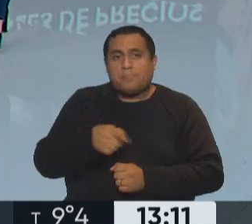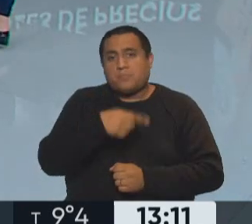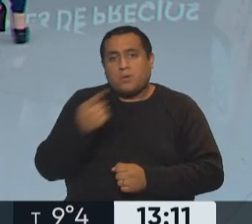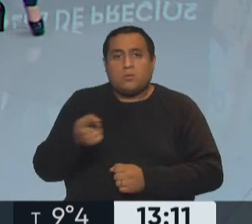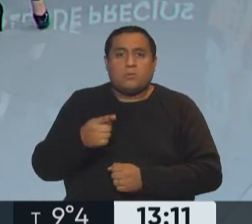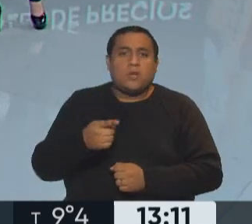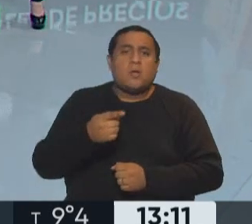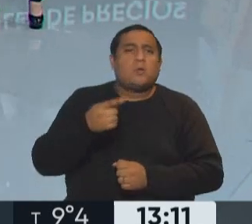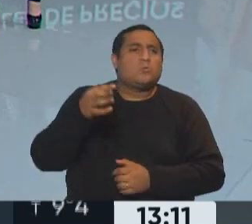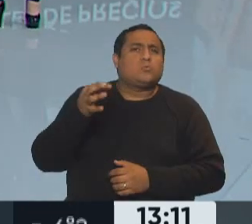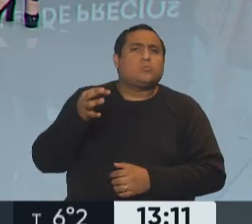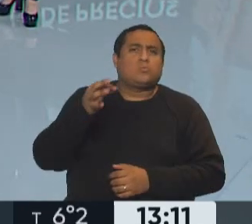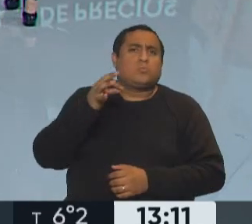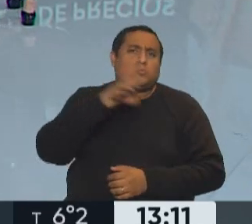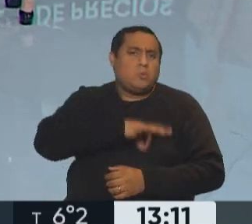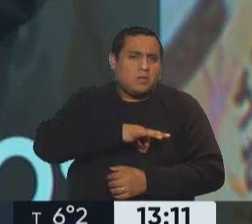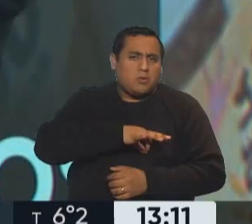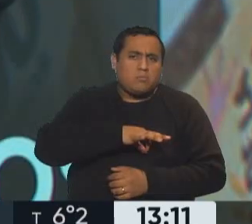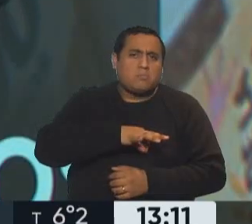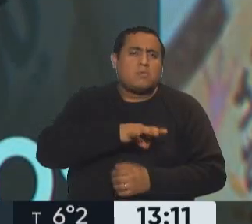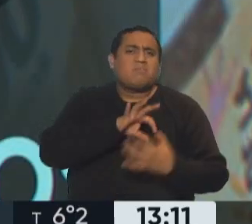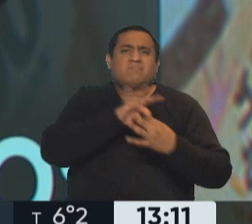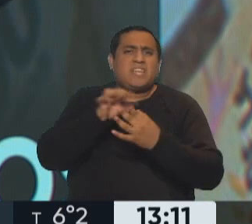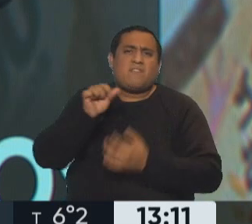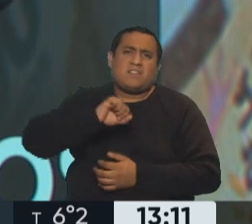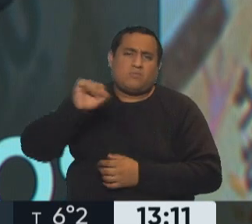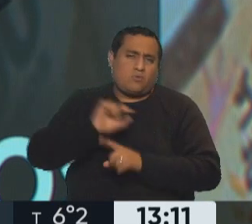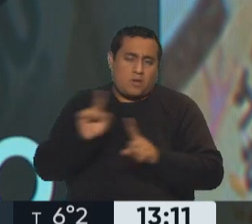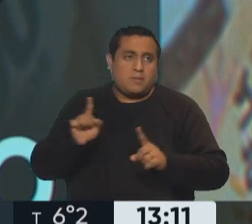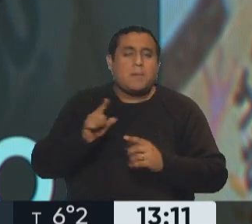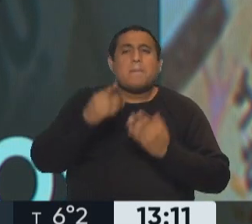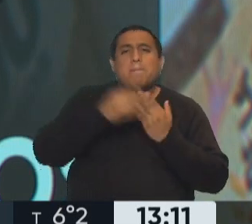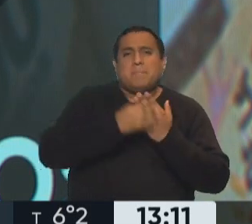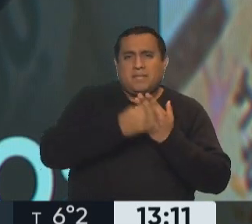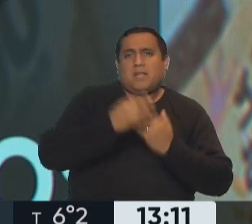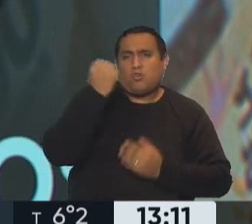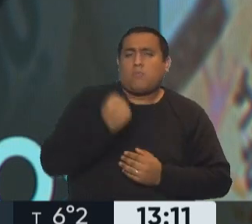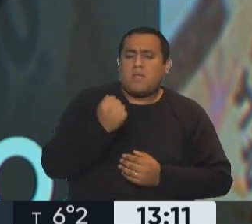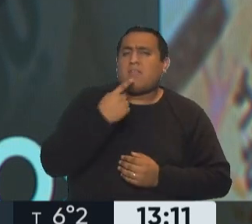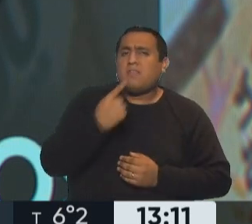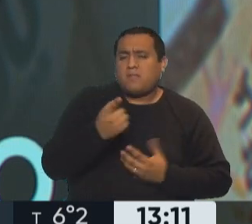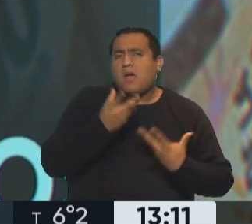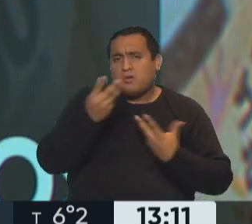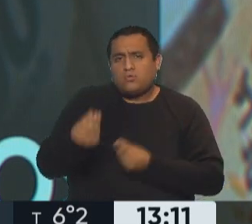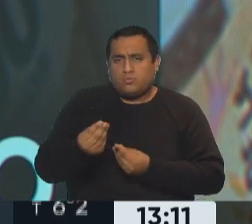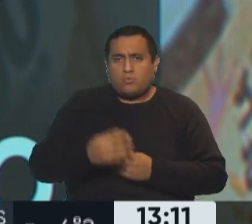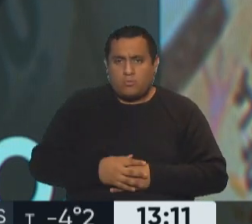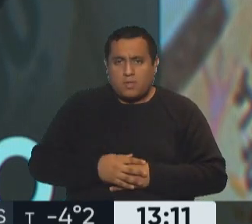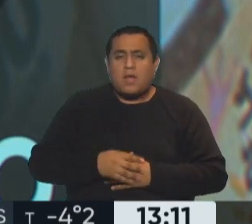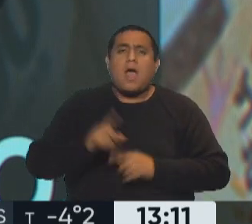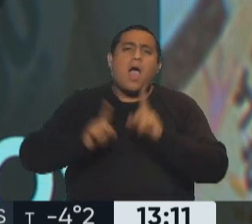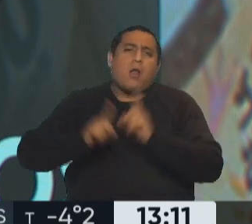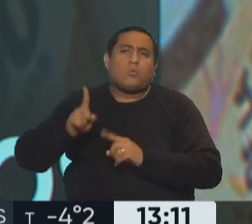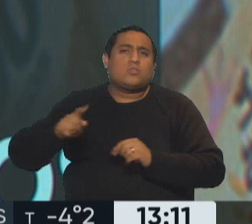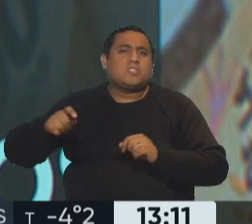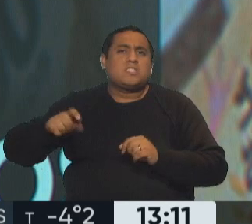no son inflacionarias, en buena hora tenemos una ministra de Economía que dice esto y que ayuda mucho también a dirigentes sindicales a